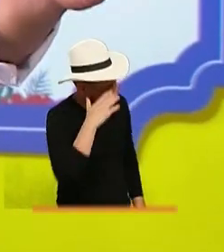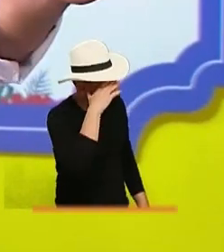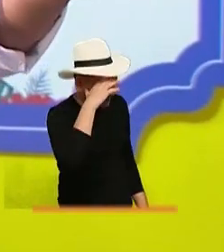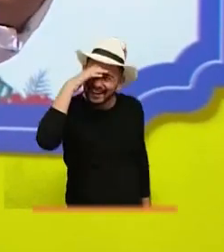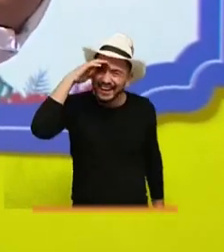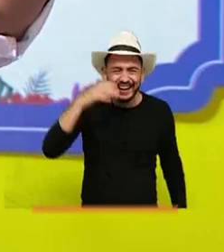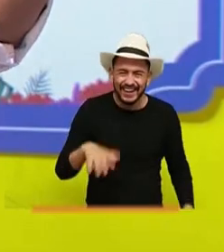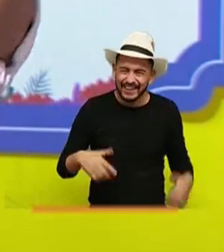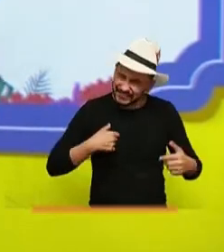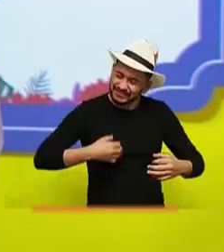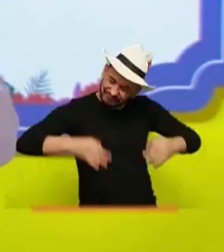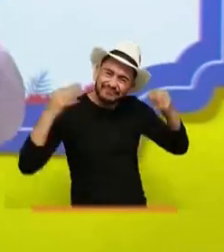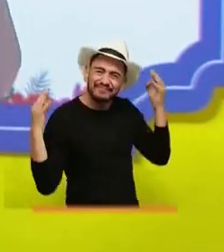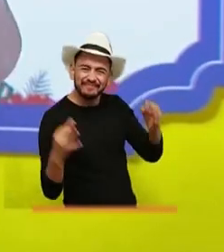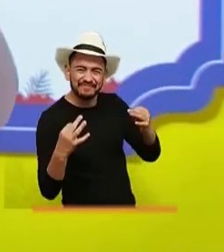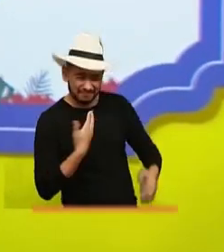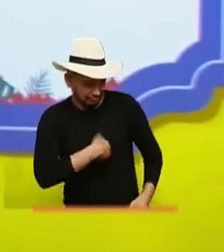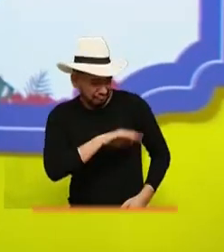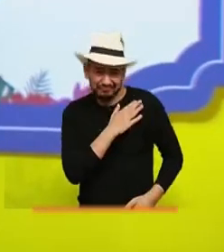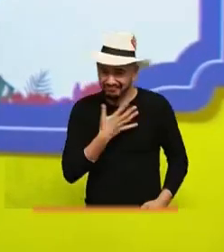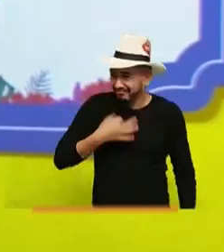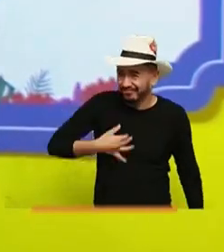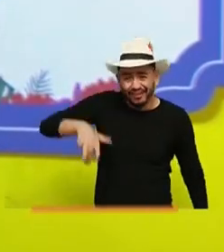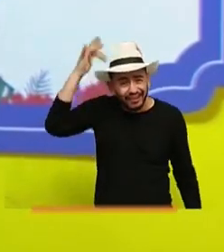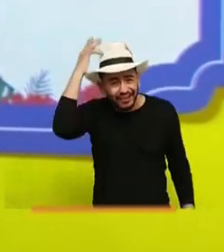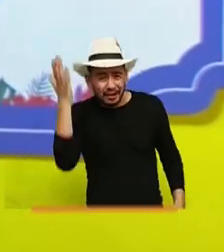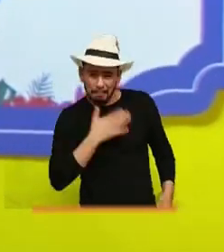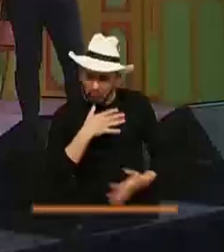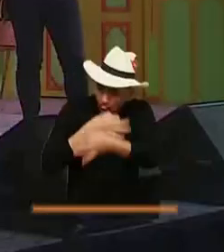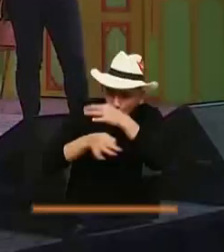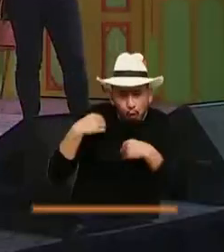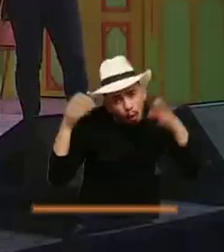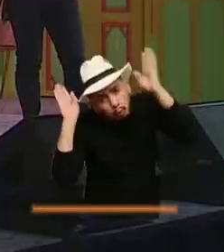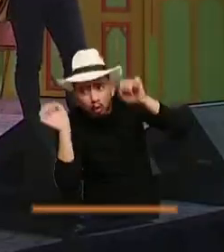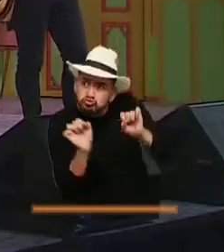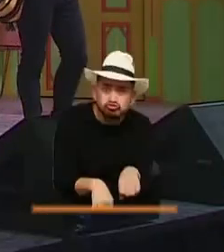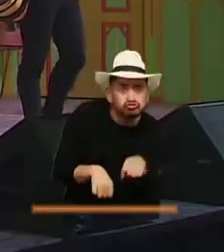es ruana, parece es una mulera.